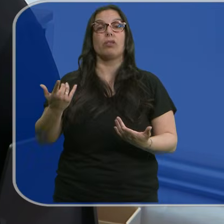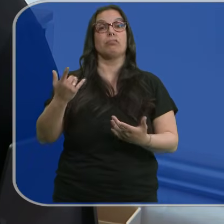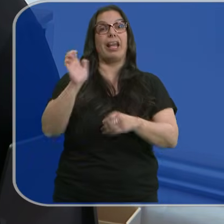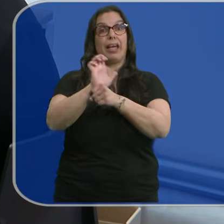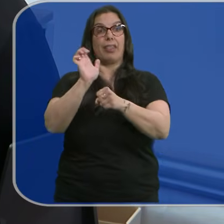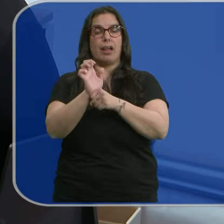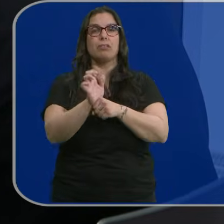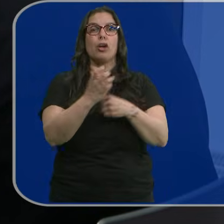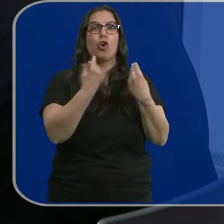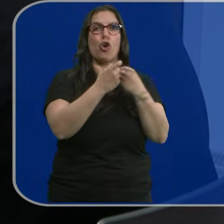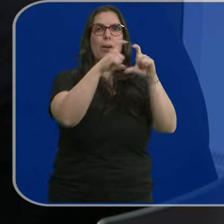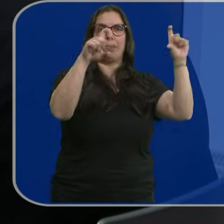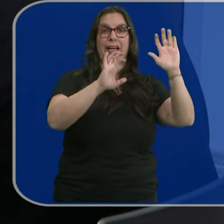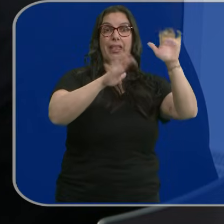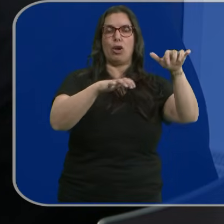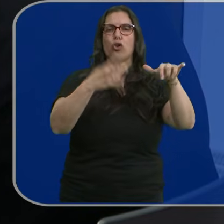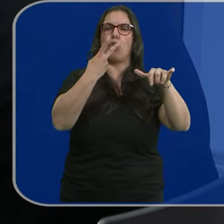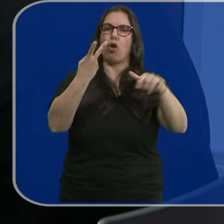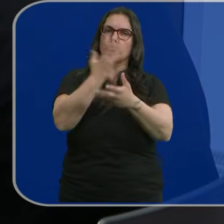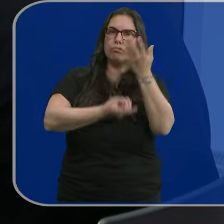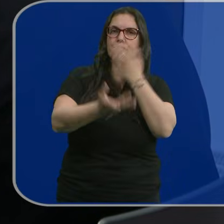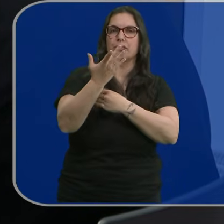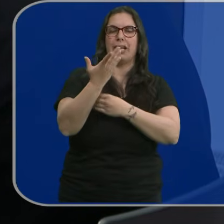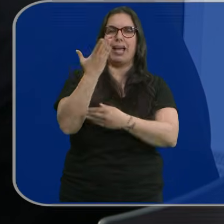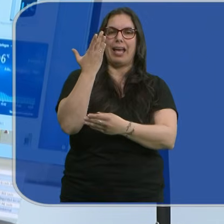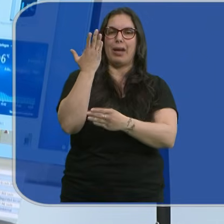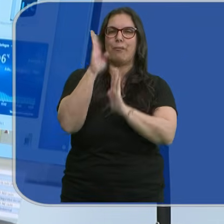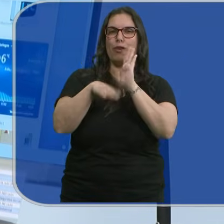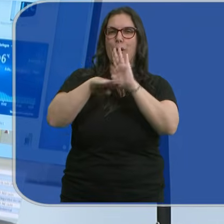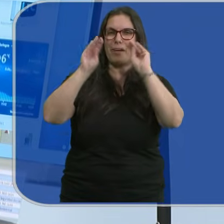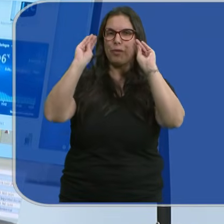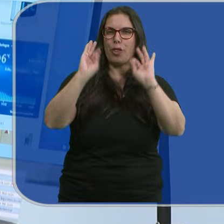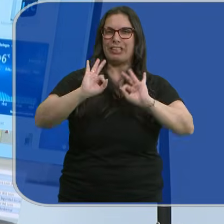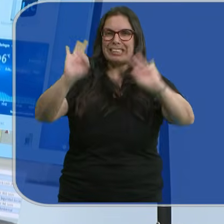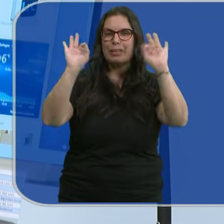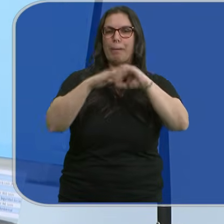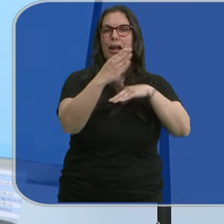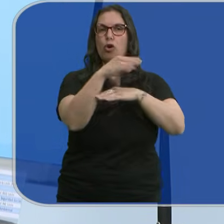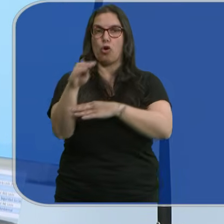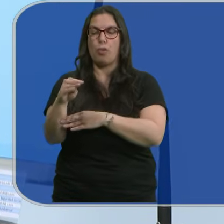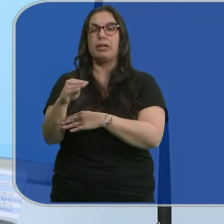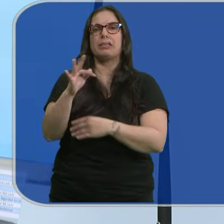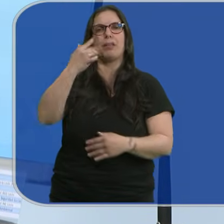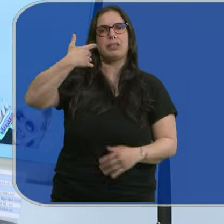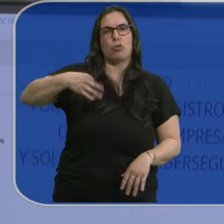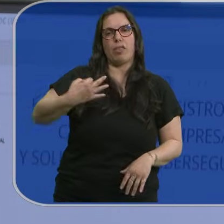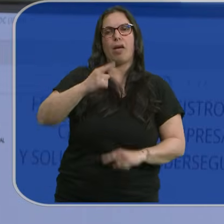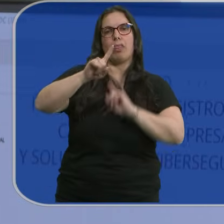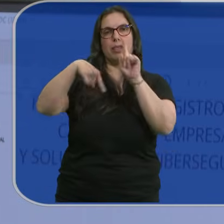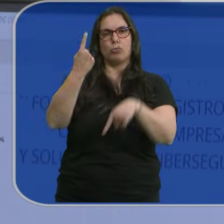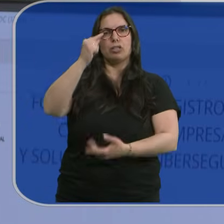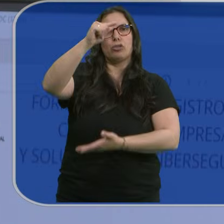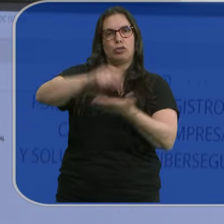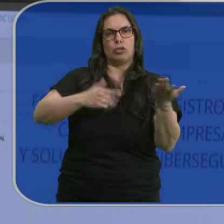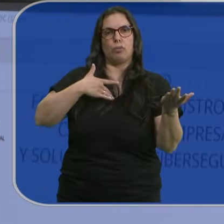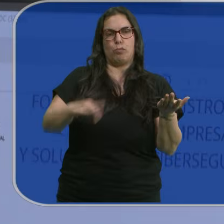leonesa Proconsi el programa Experience Plus Ciberseguridad, una formación especializada para jóvenes que además garantizan garantiza un empleo dentro a